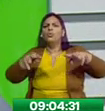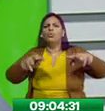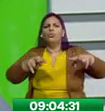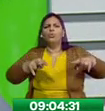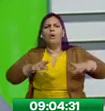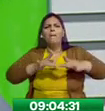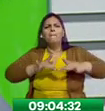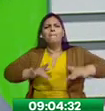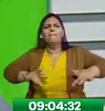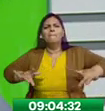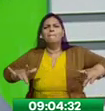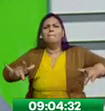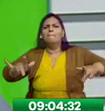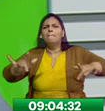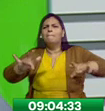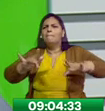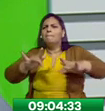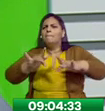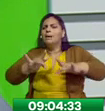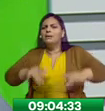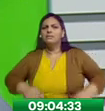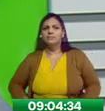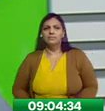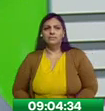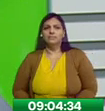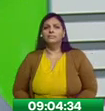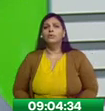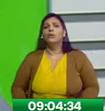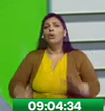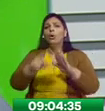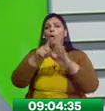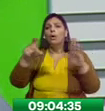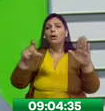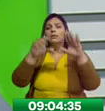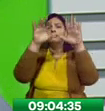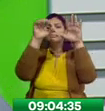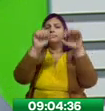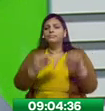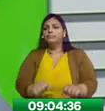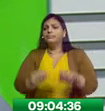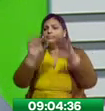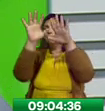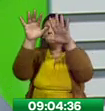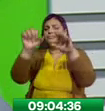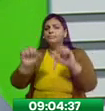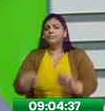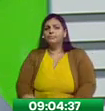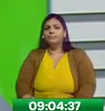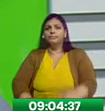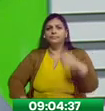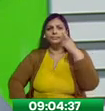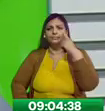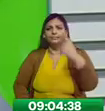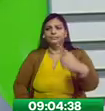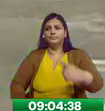acostumbrados calles despejadas y locales cerrados marcaron esta jornada